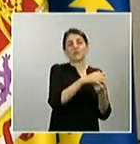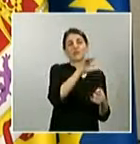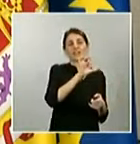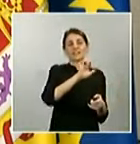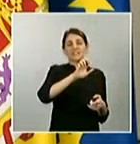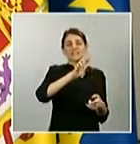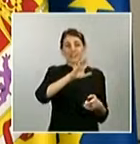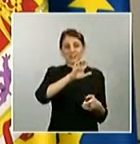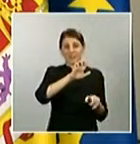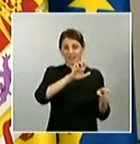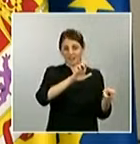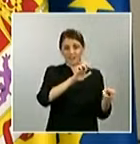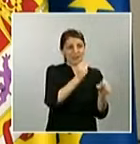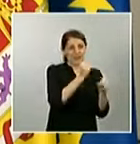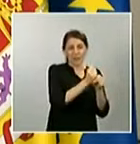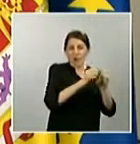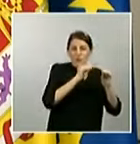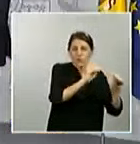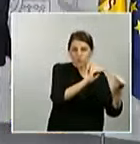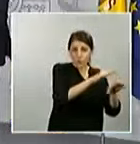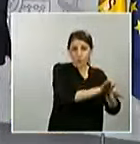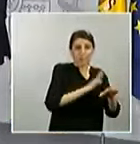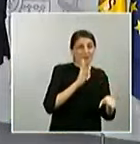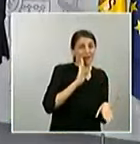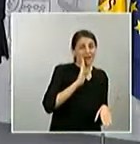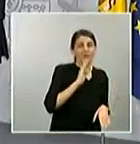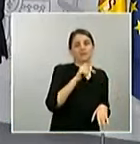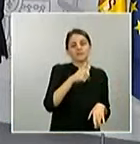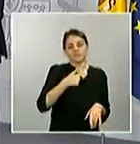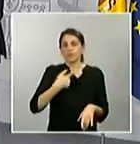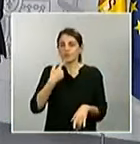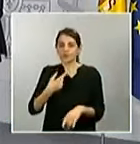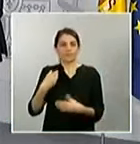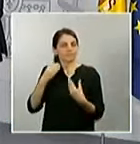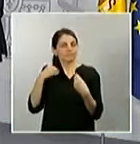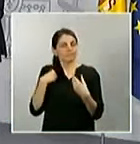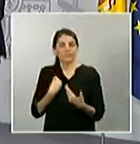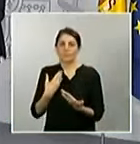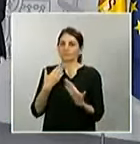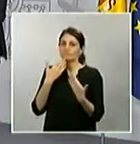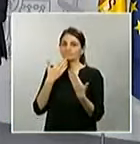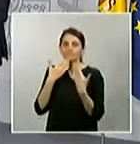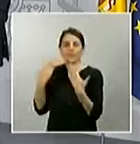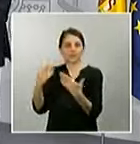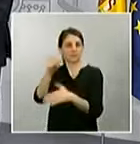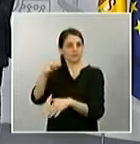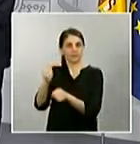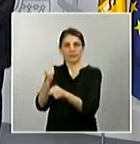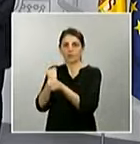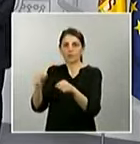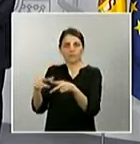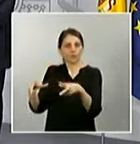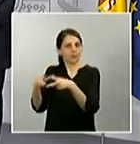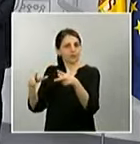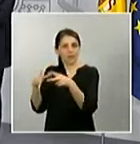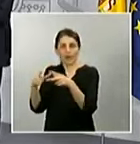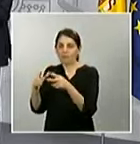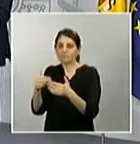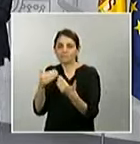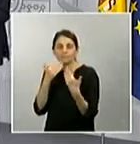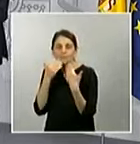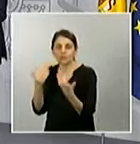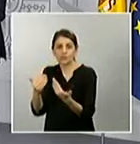los todos los funcionarios de la seguridad social igual que a los del SEPE lo extiendo porque sean ustedes conscientes es